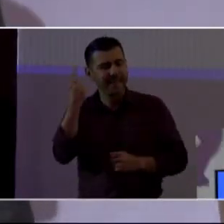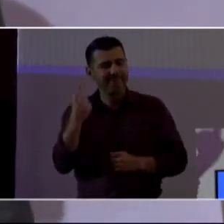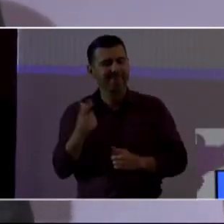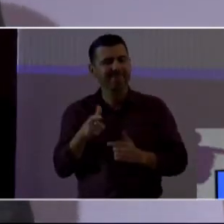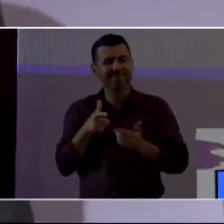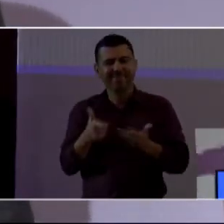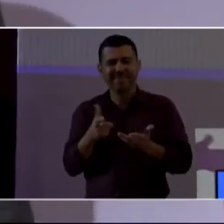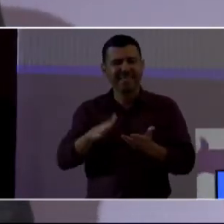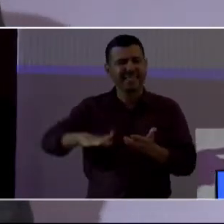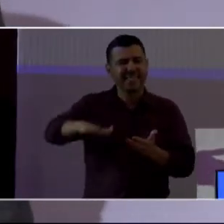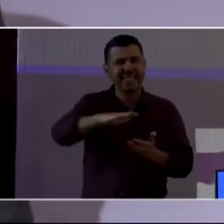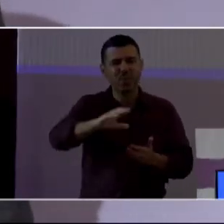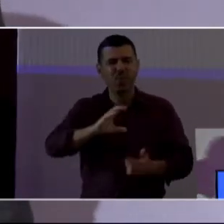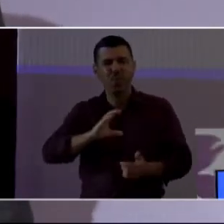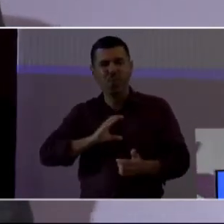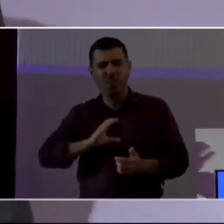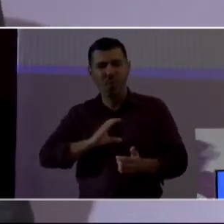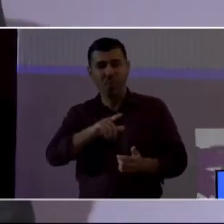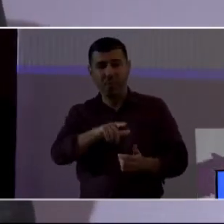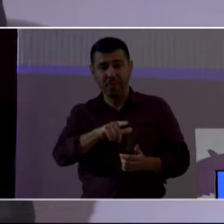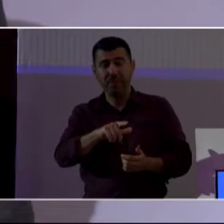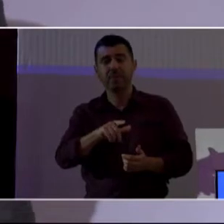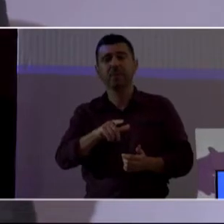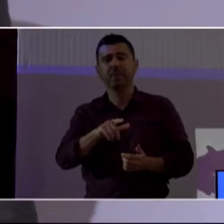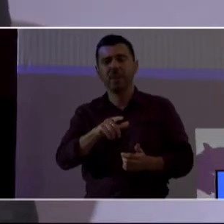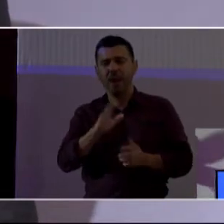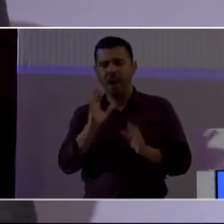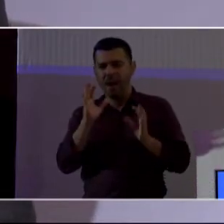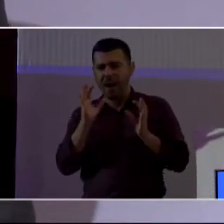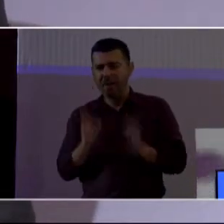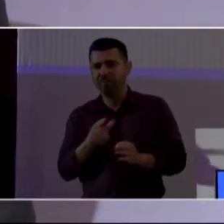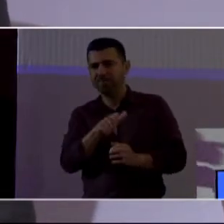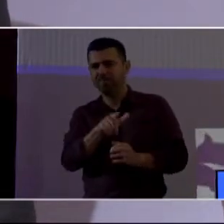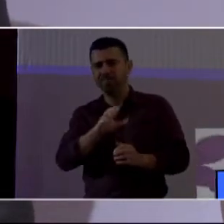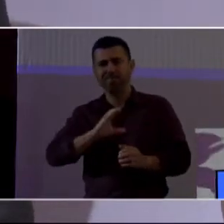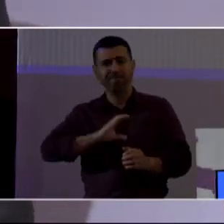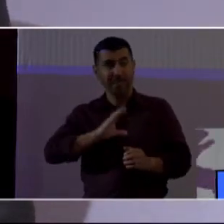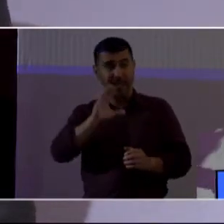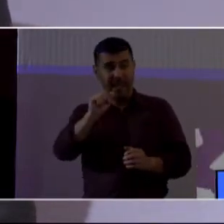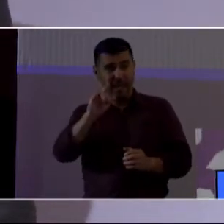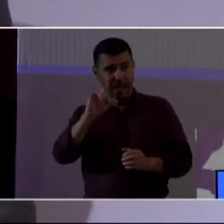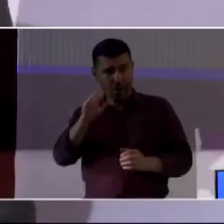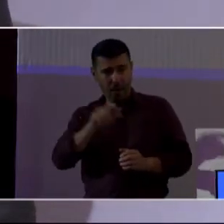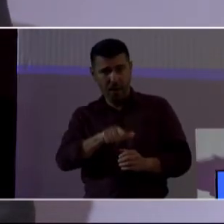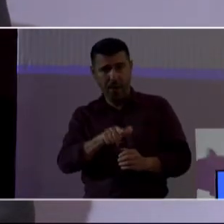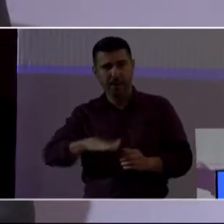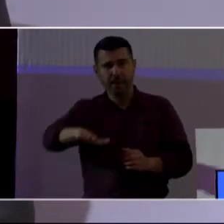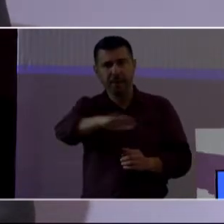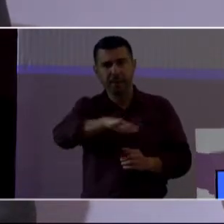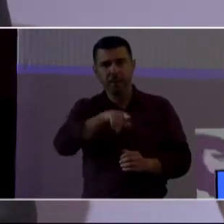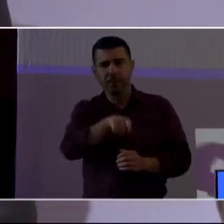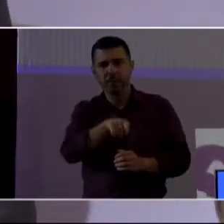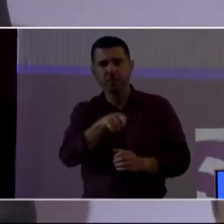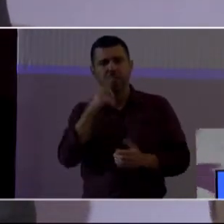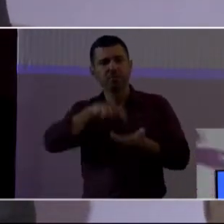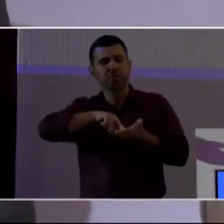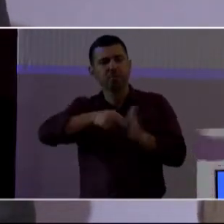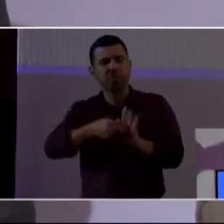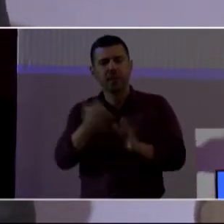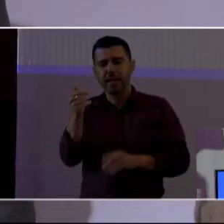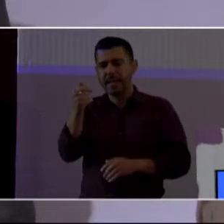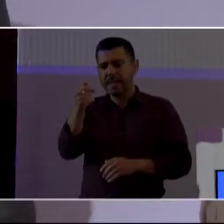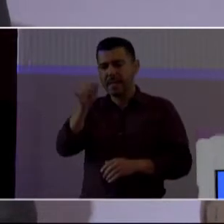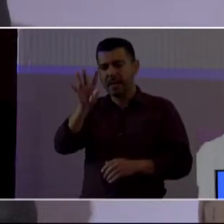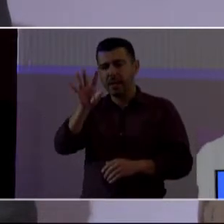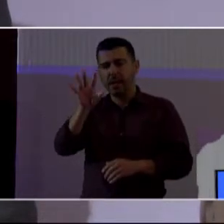qué era el Cauca. Comprendimos que el Cauca era un territorio que la economía solamente estaba representada en el